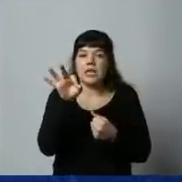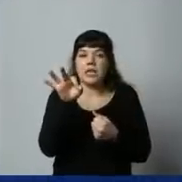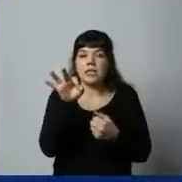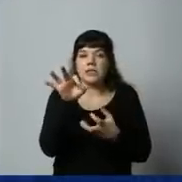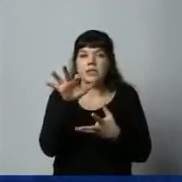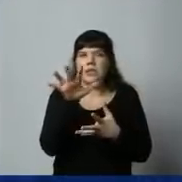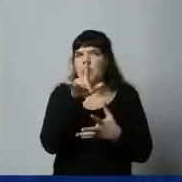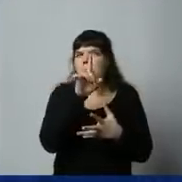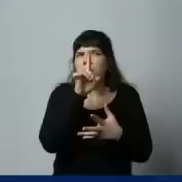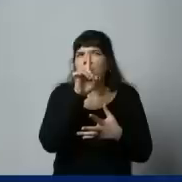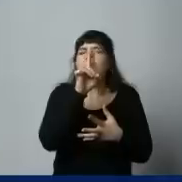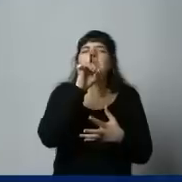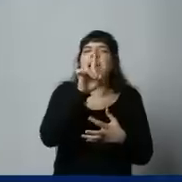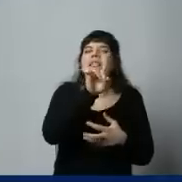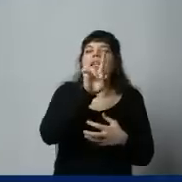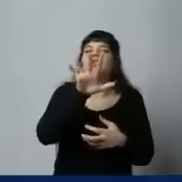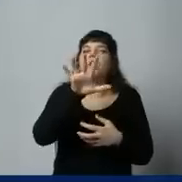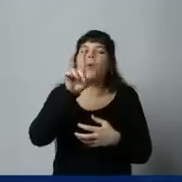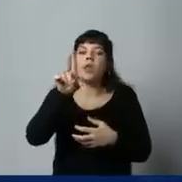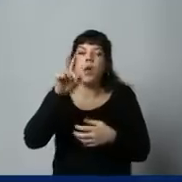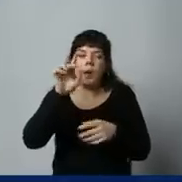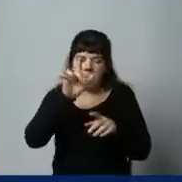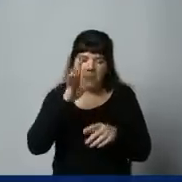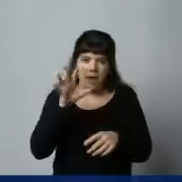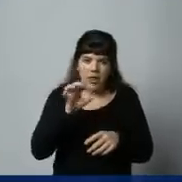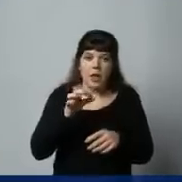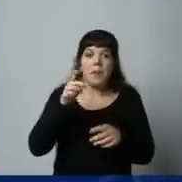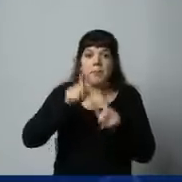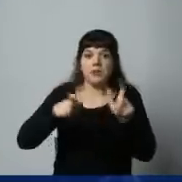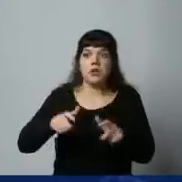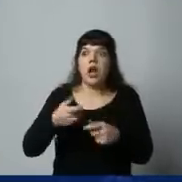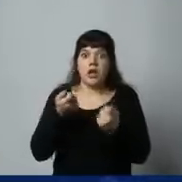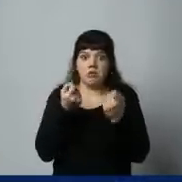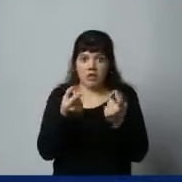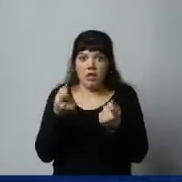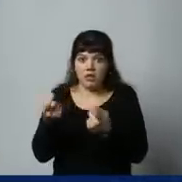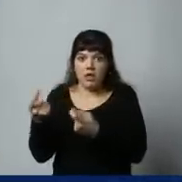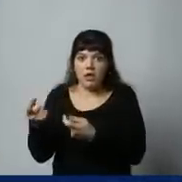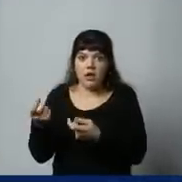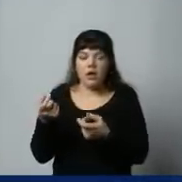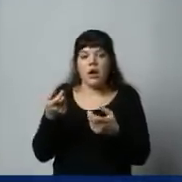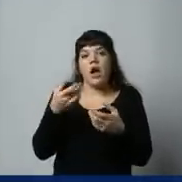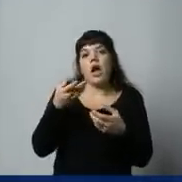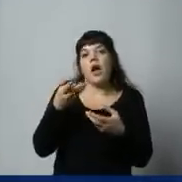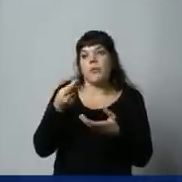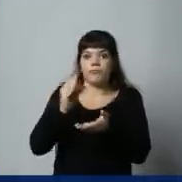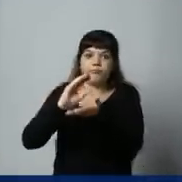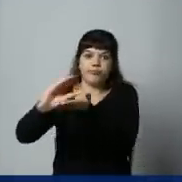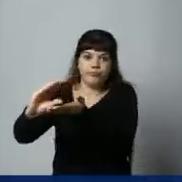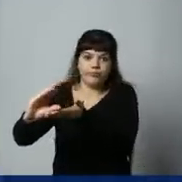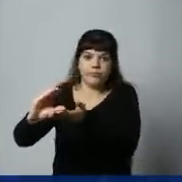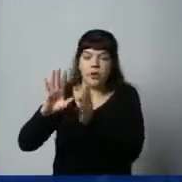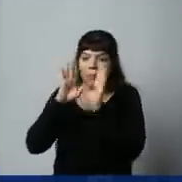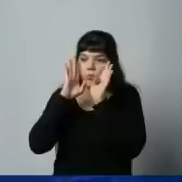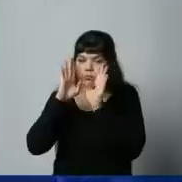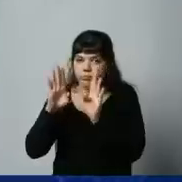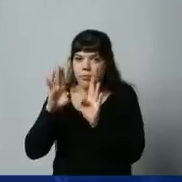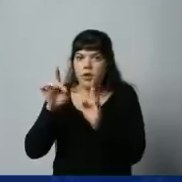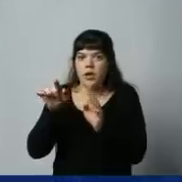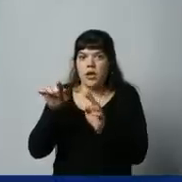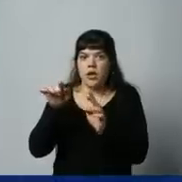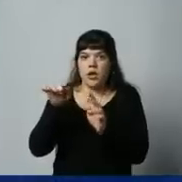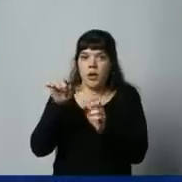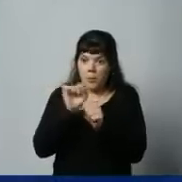15 1151 personas recibieron un subsidio focalizado